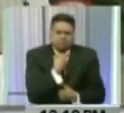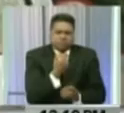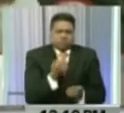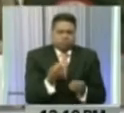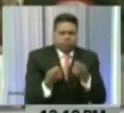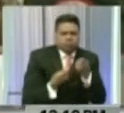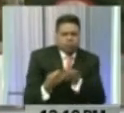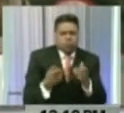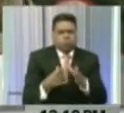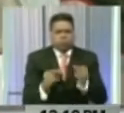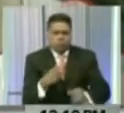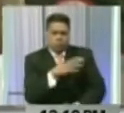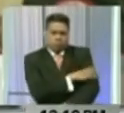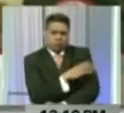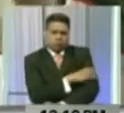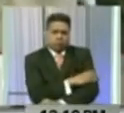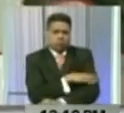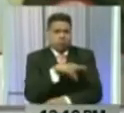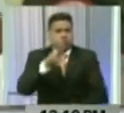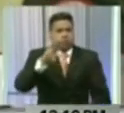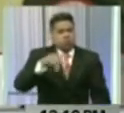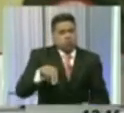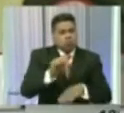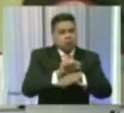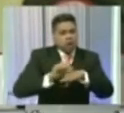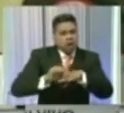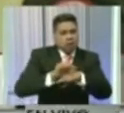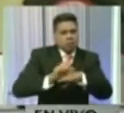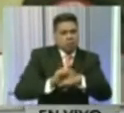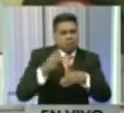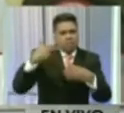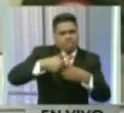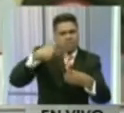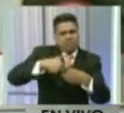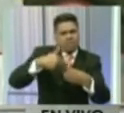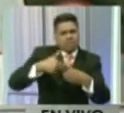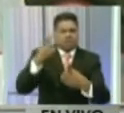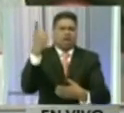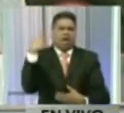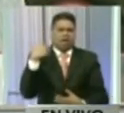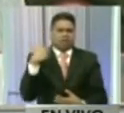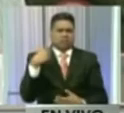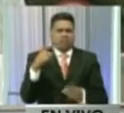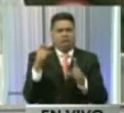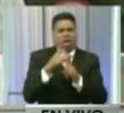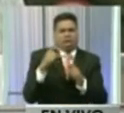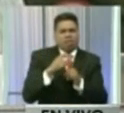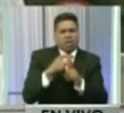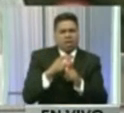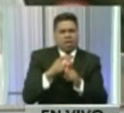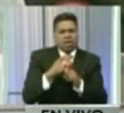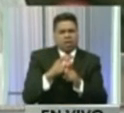Nunca los gobiernos controlaron a PDVSA, ya de ICOPEI, del bipartidismo.